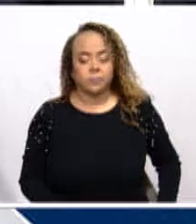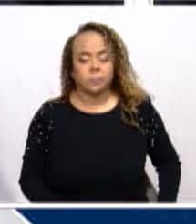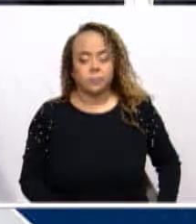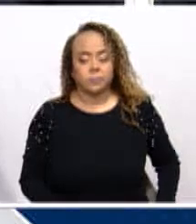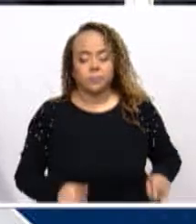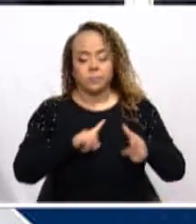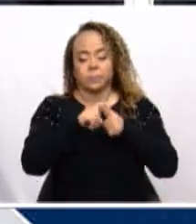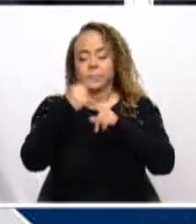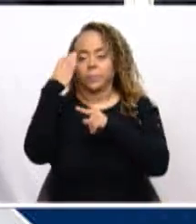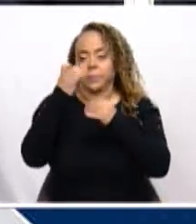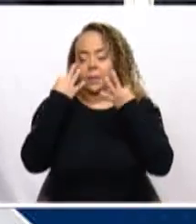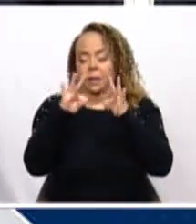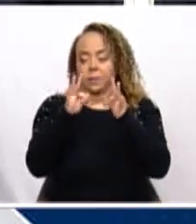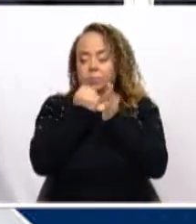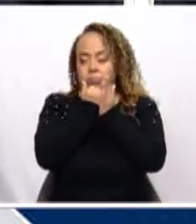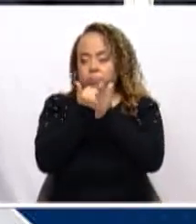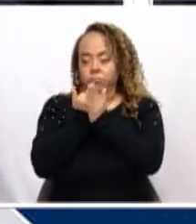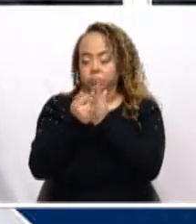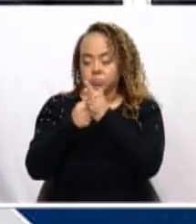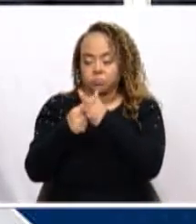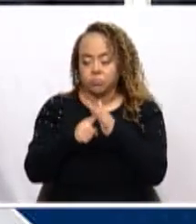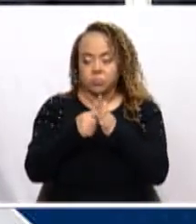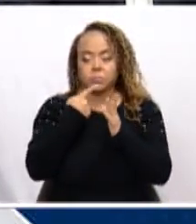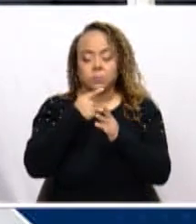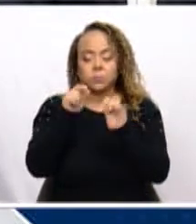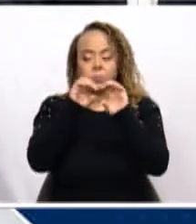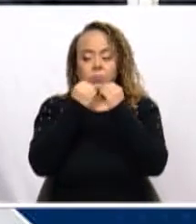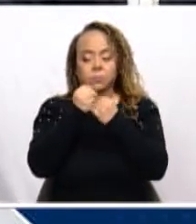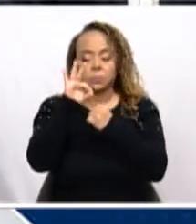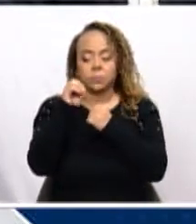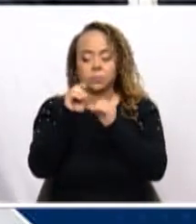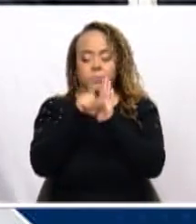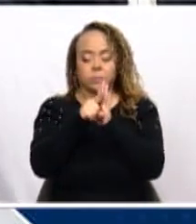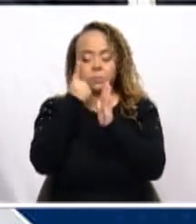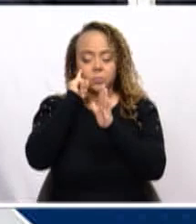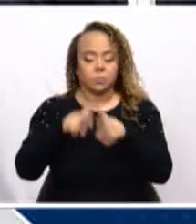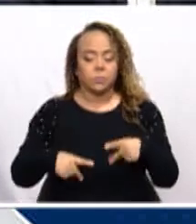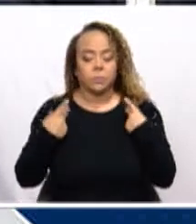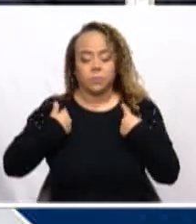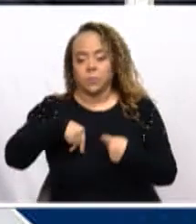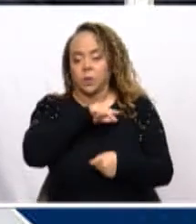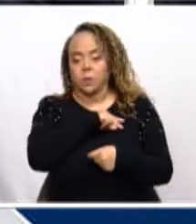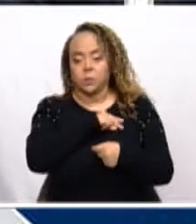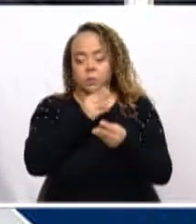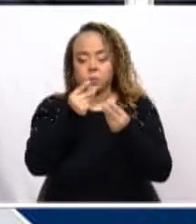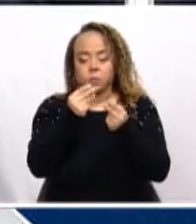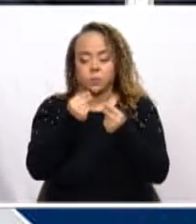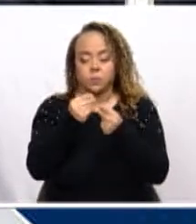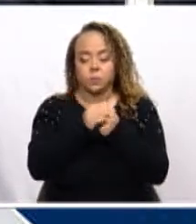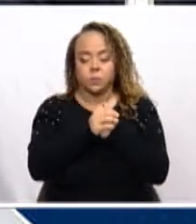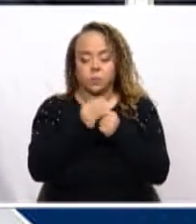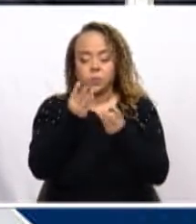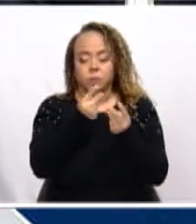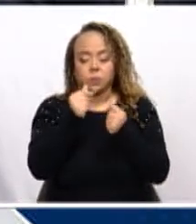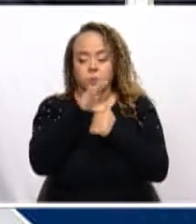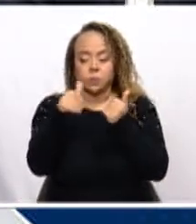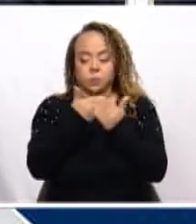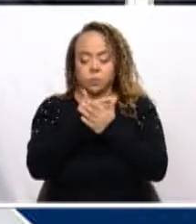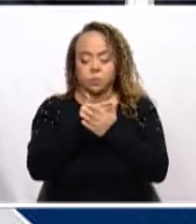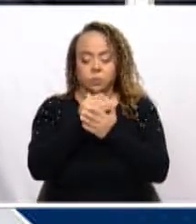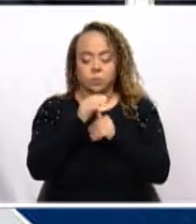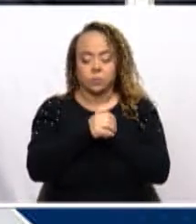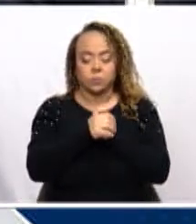Cartagena está todo arreglarlo Entonces le dijo a la organización de los 90 minutos nosotros asumimos los costos de la producción que las fotos que todo este rollo